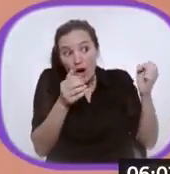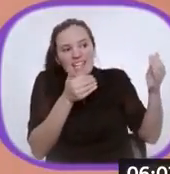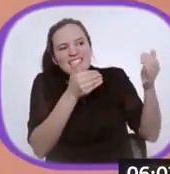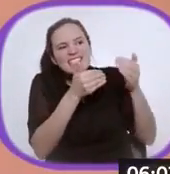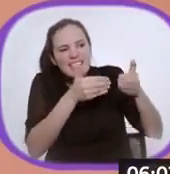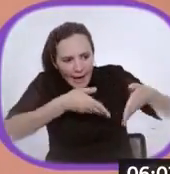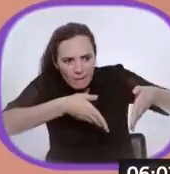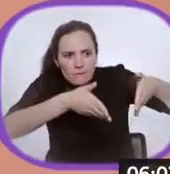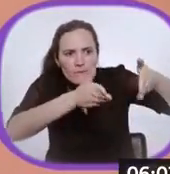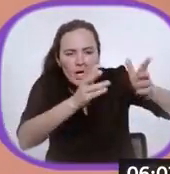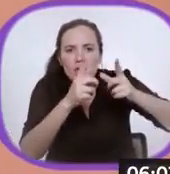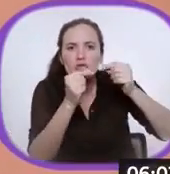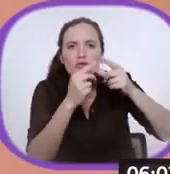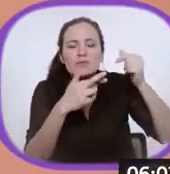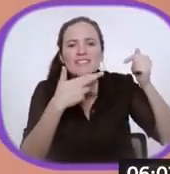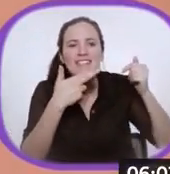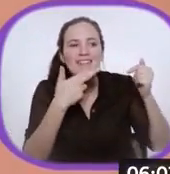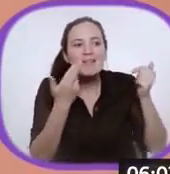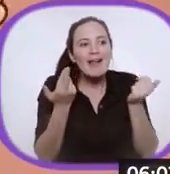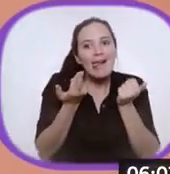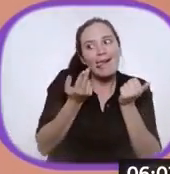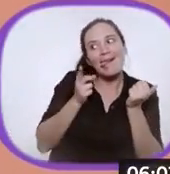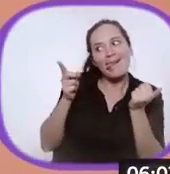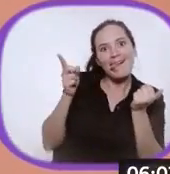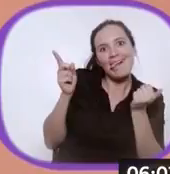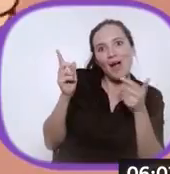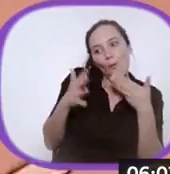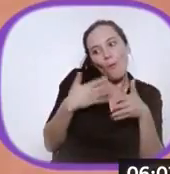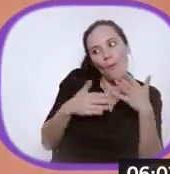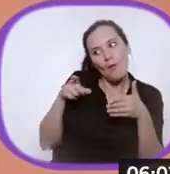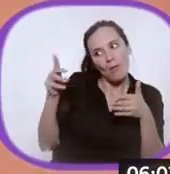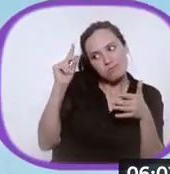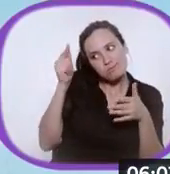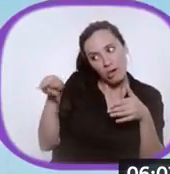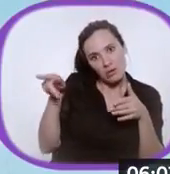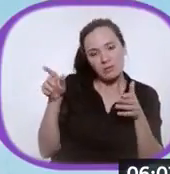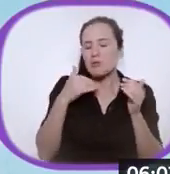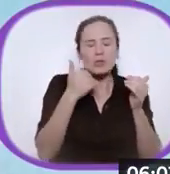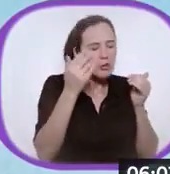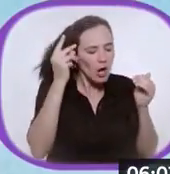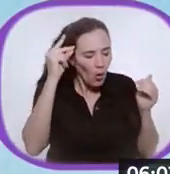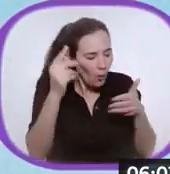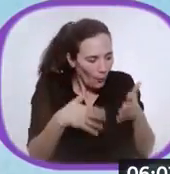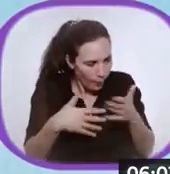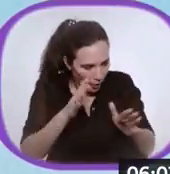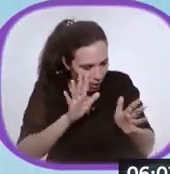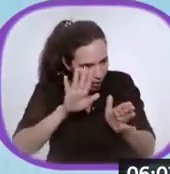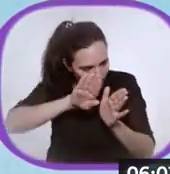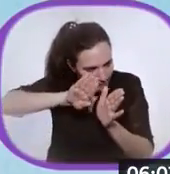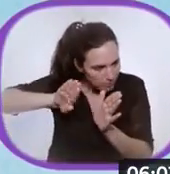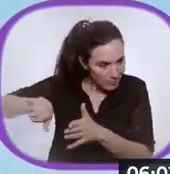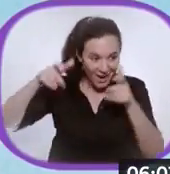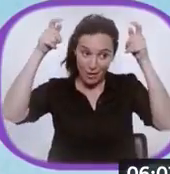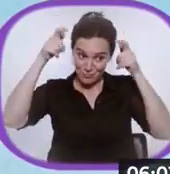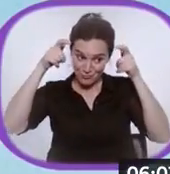muelle 17, ya aplastado. Pero el truco fue idea de mi amigo, no mía. Bien, eso no importa.